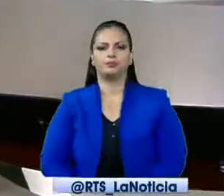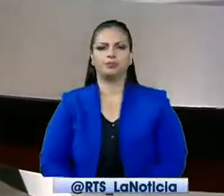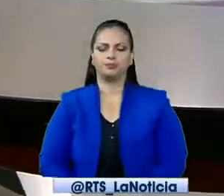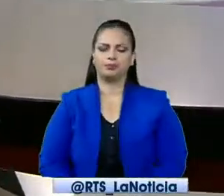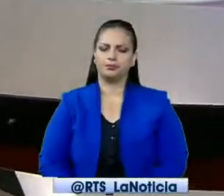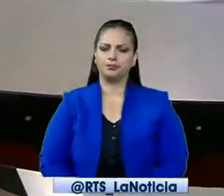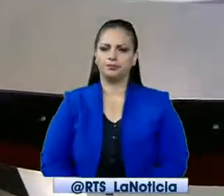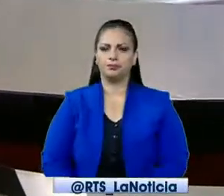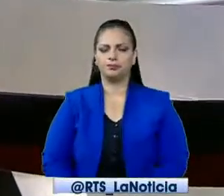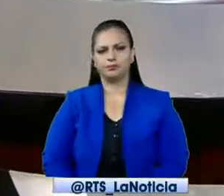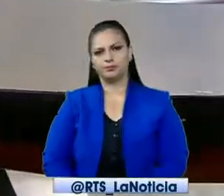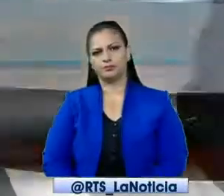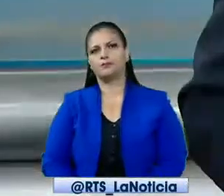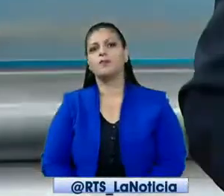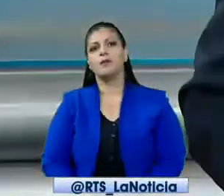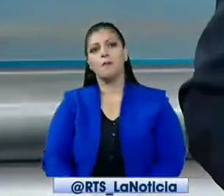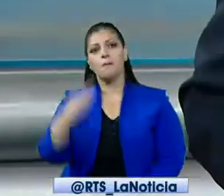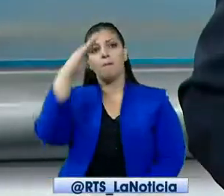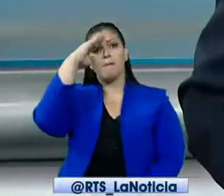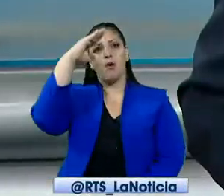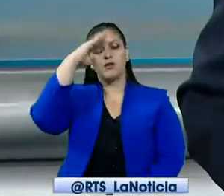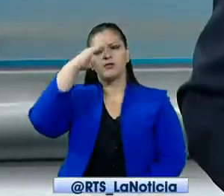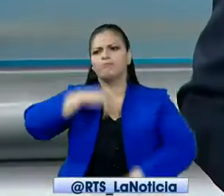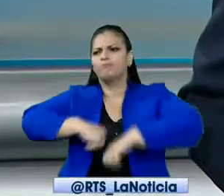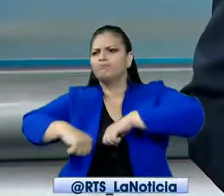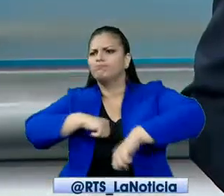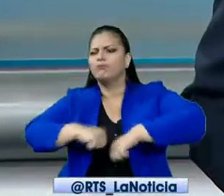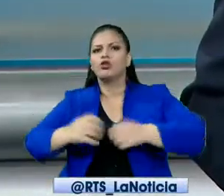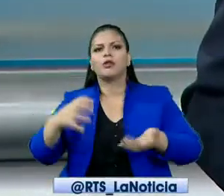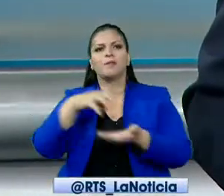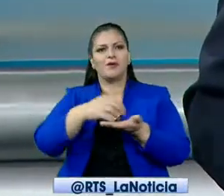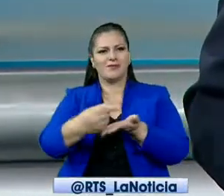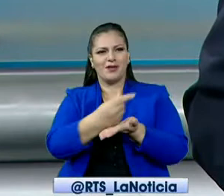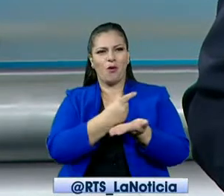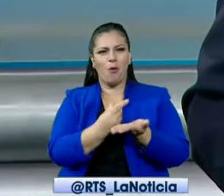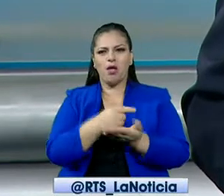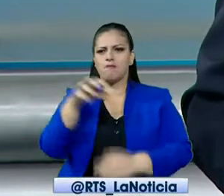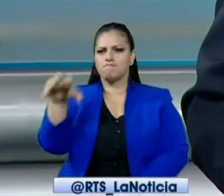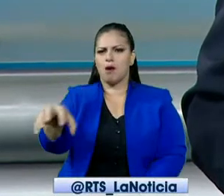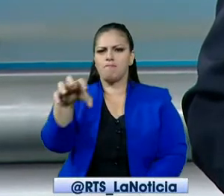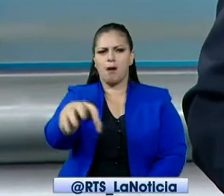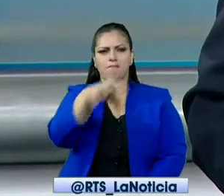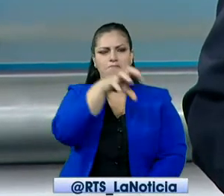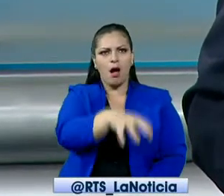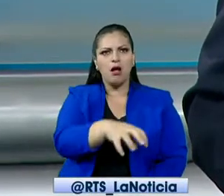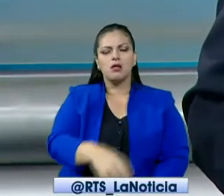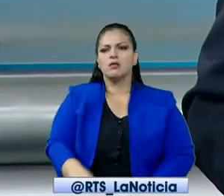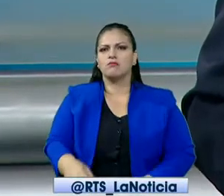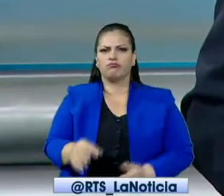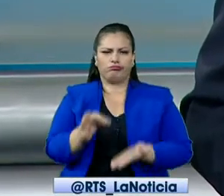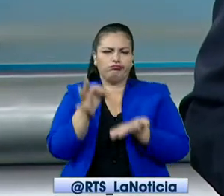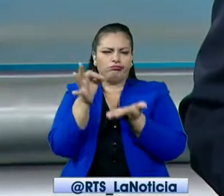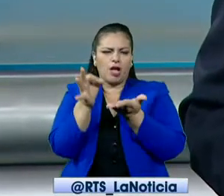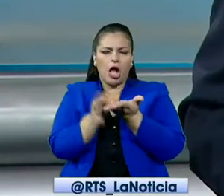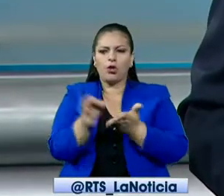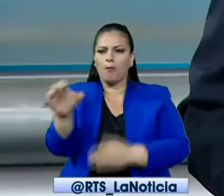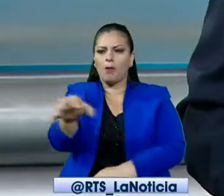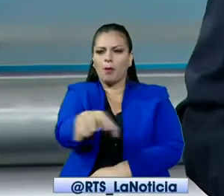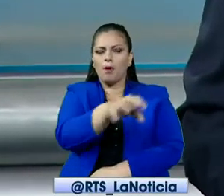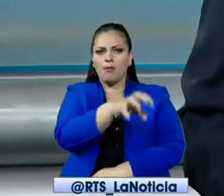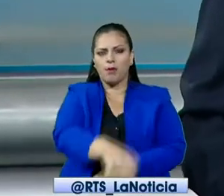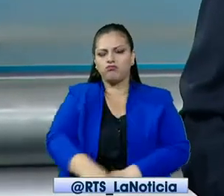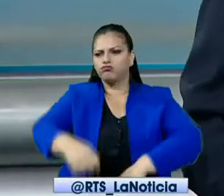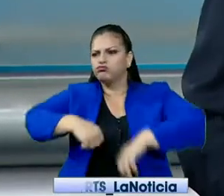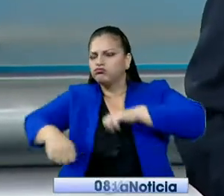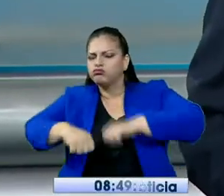Tres detenidos dejan diferentes operativos que la policía y fiscalía realizaron en forma simultánea en varios cantones de la provincia del Guayas.